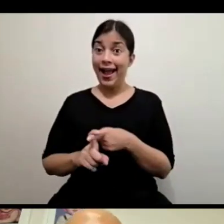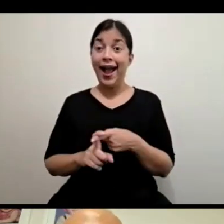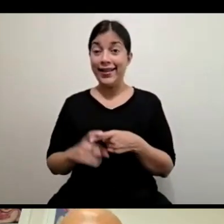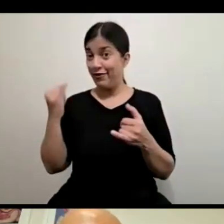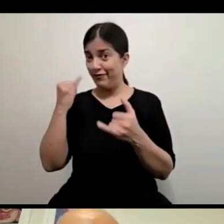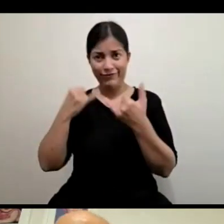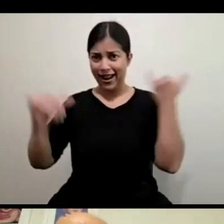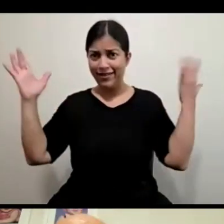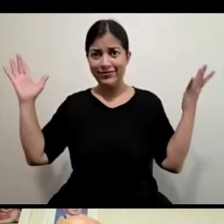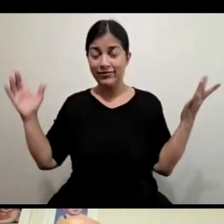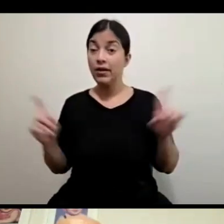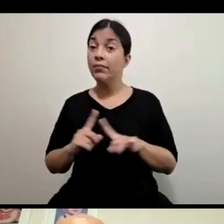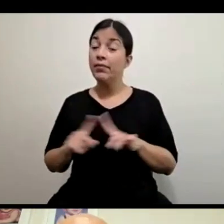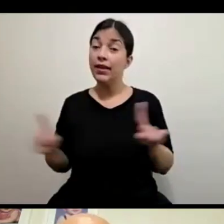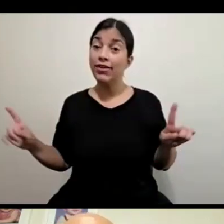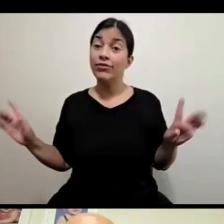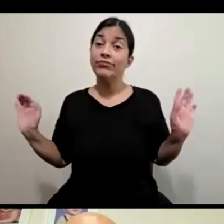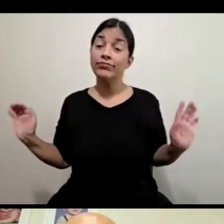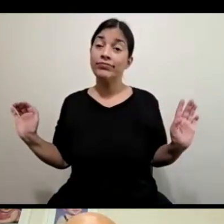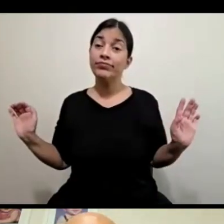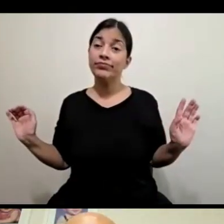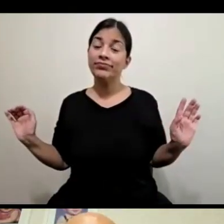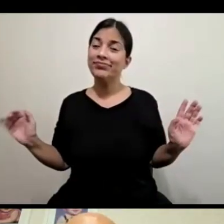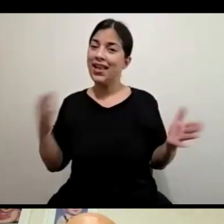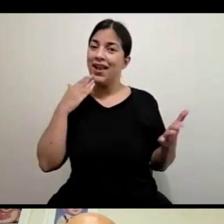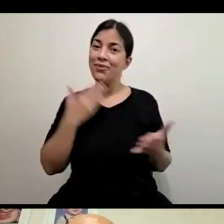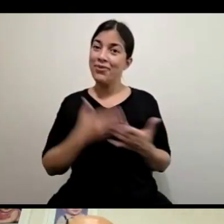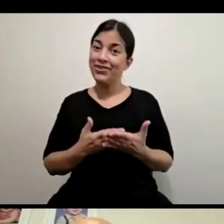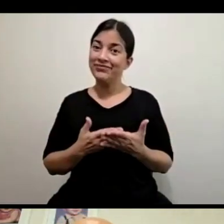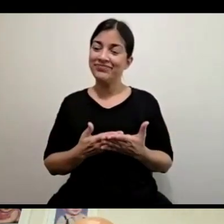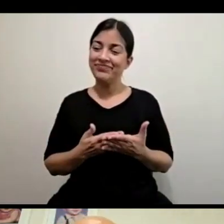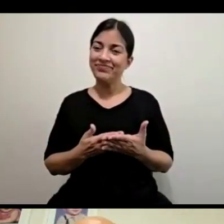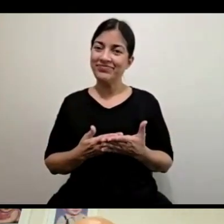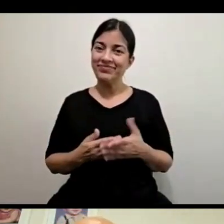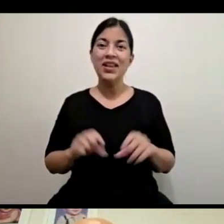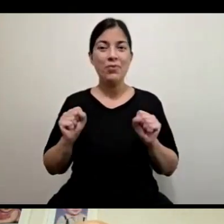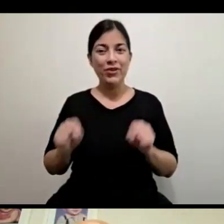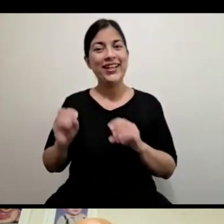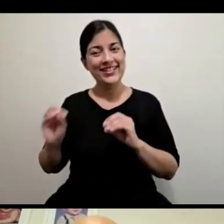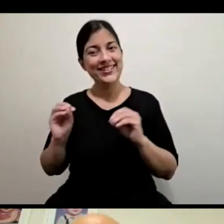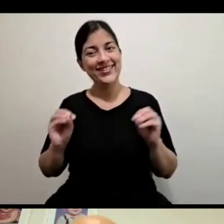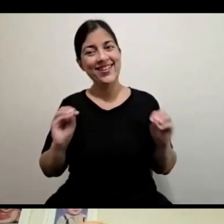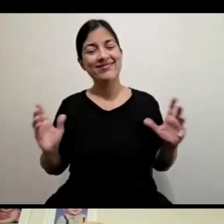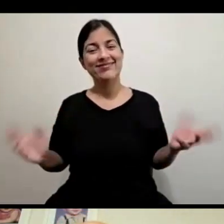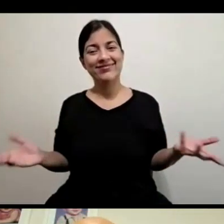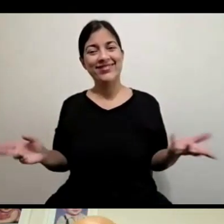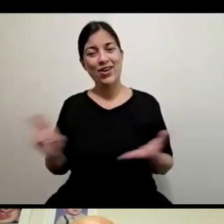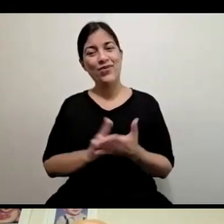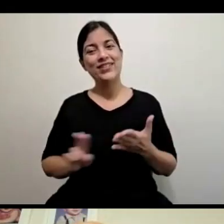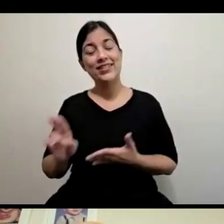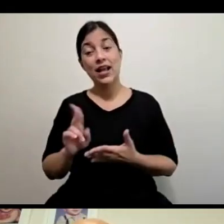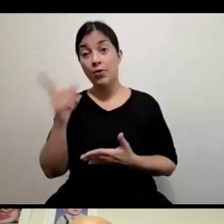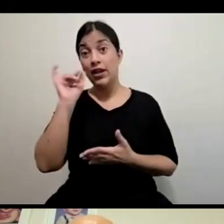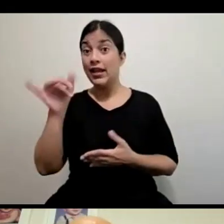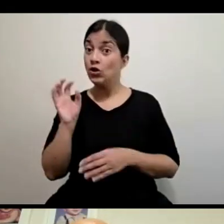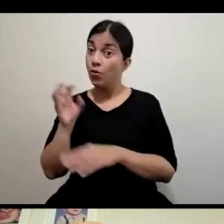final, pero miren qué bueno es que uno pueda enseñar en una universidad, porque eso te obliga